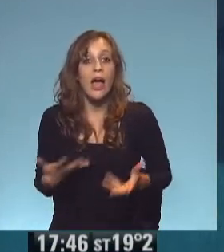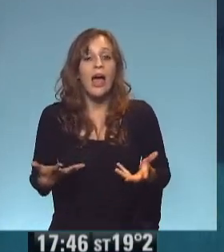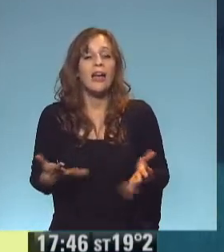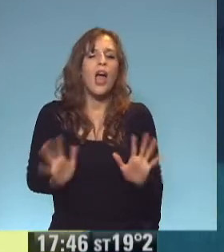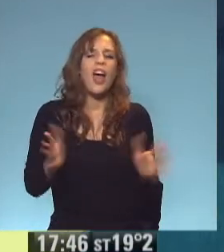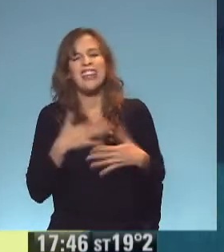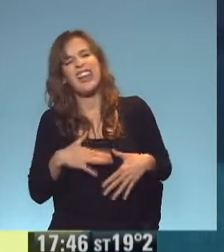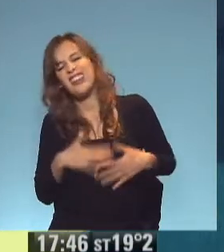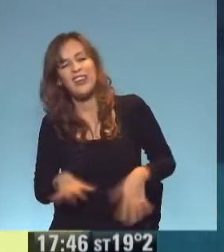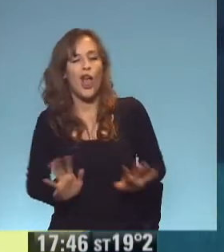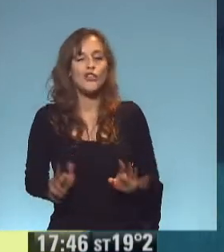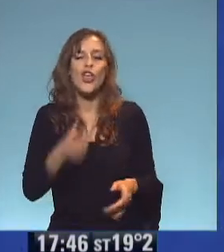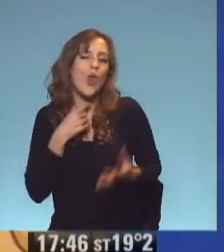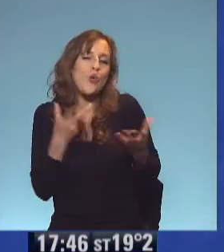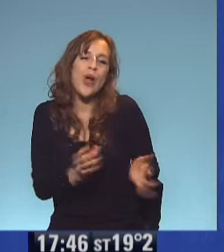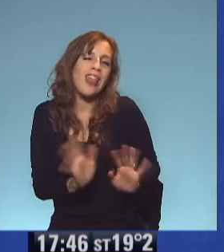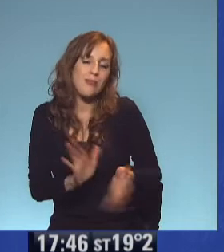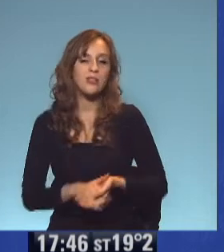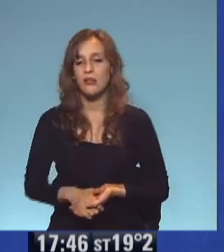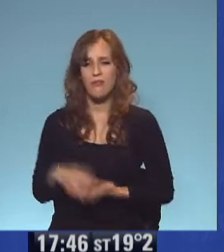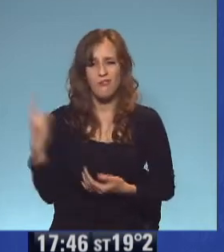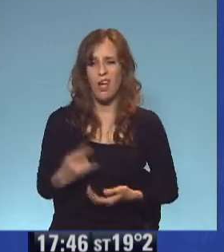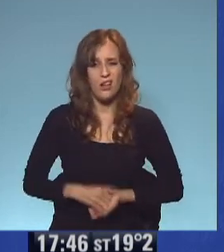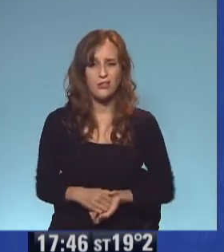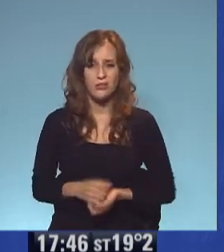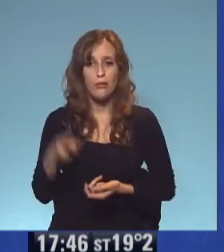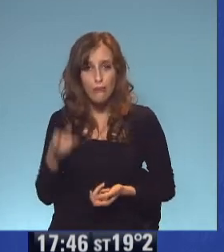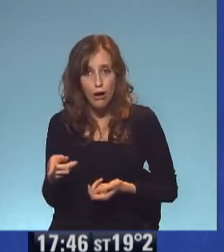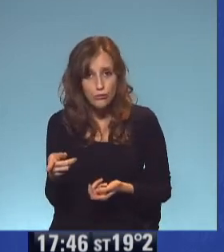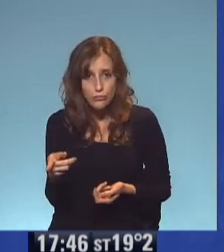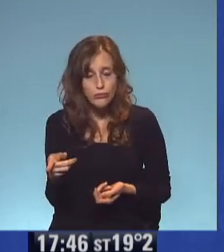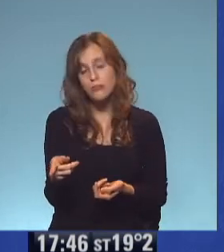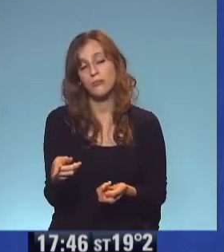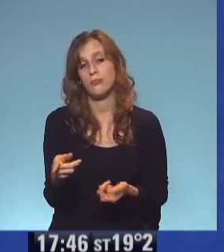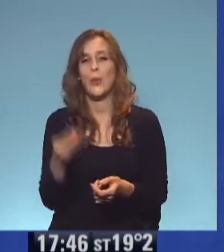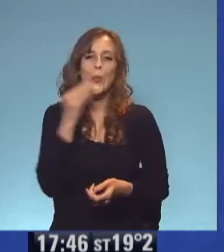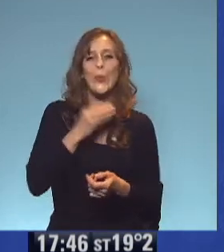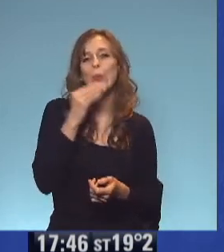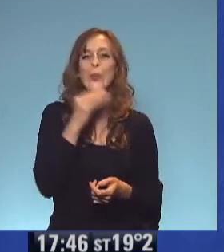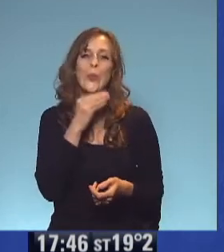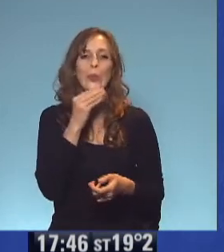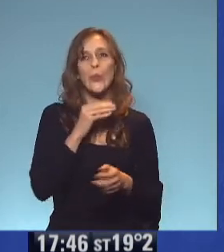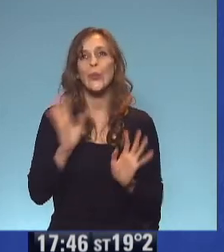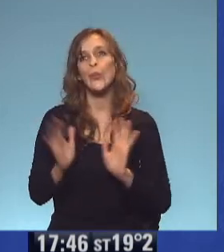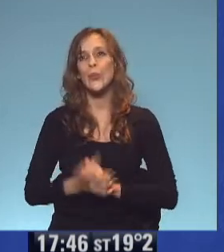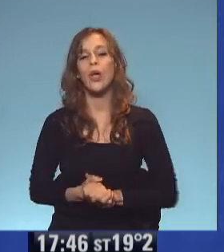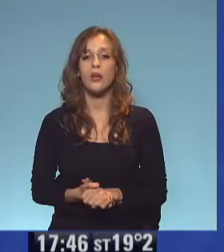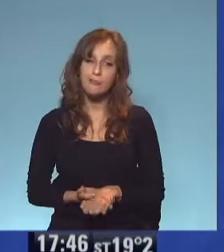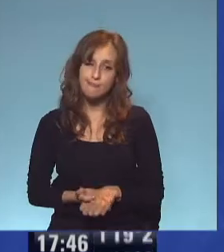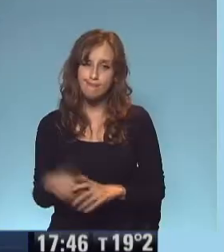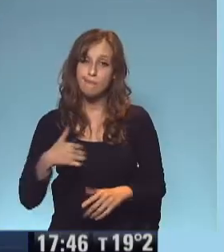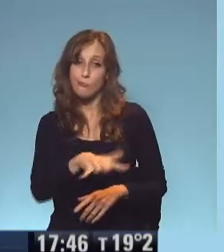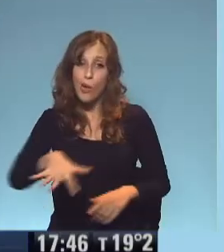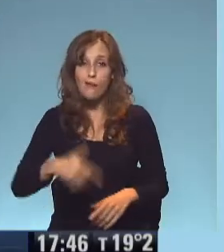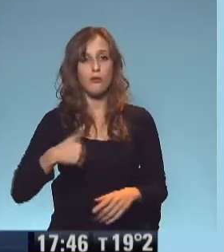Tranquilos, yo solo quería ayudar. ¡Falso! El Dr. No, disfrazado del Dr. Fantasmón, va pueblo por